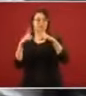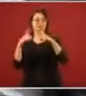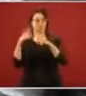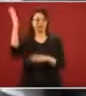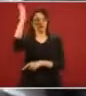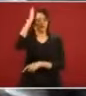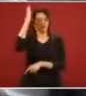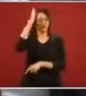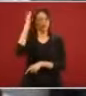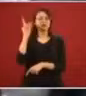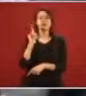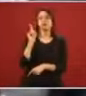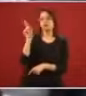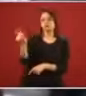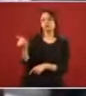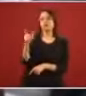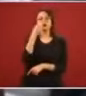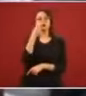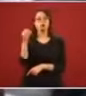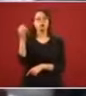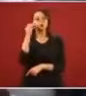Salvador González Morales,